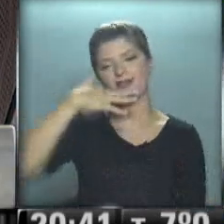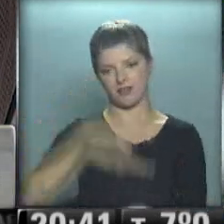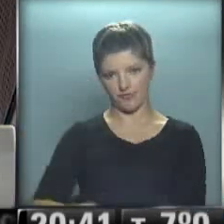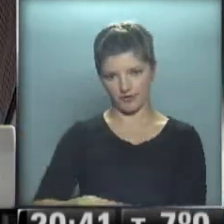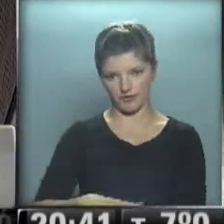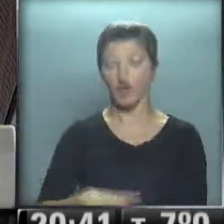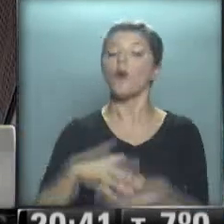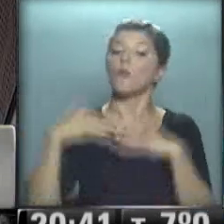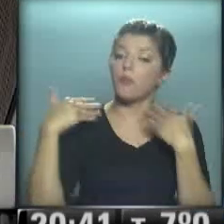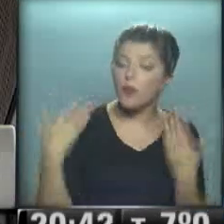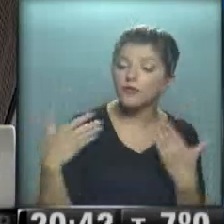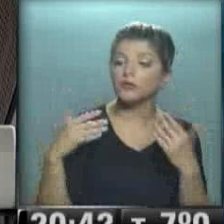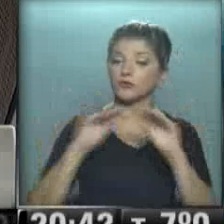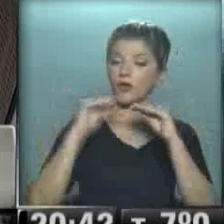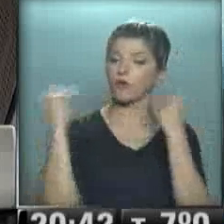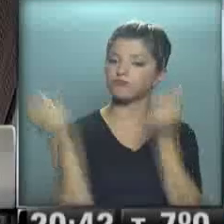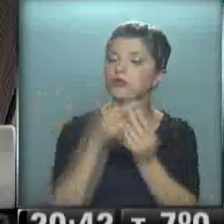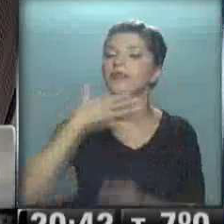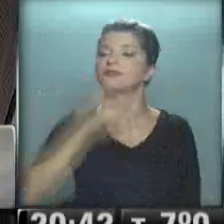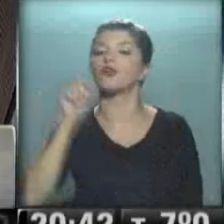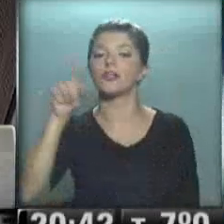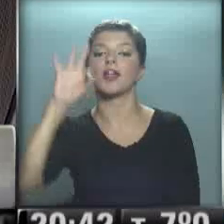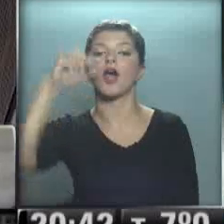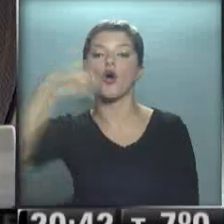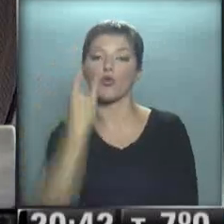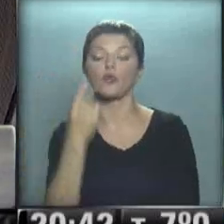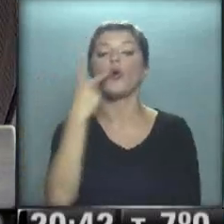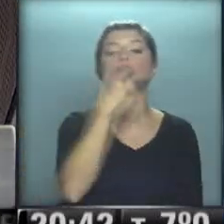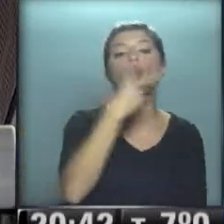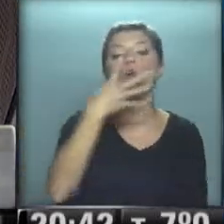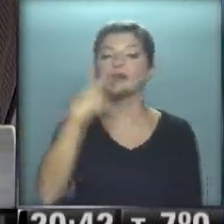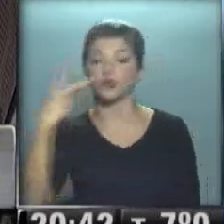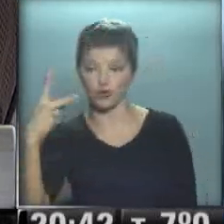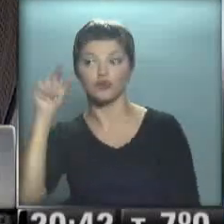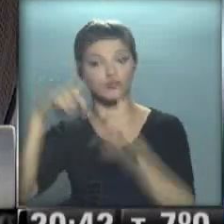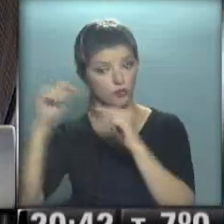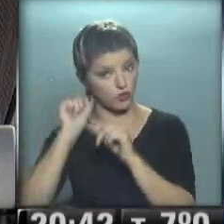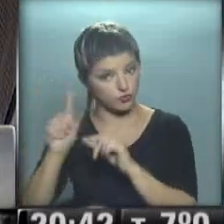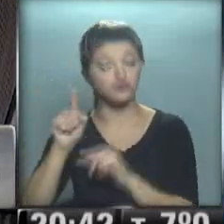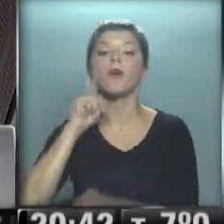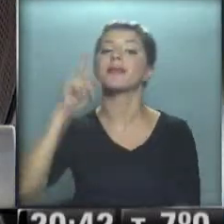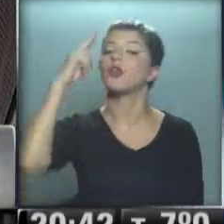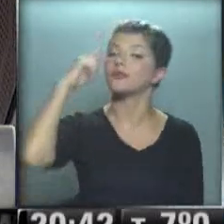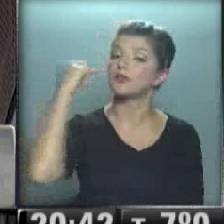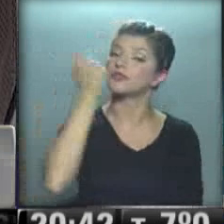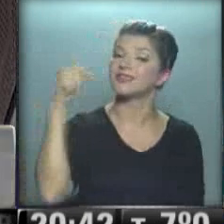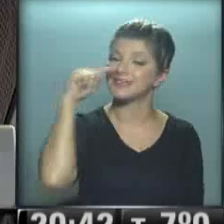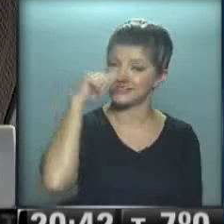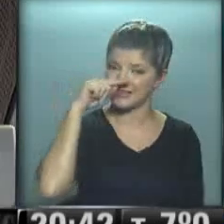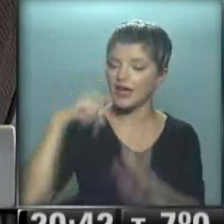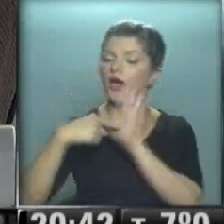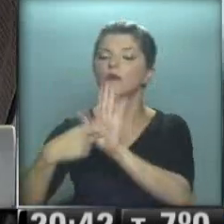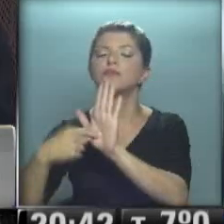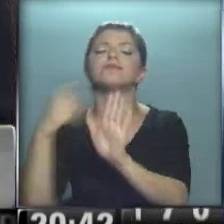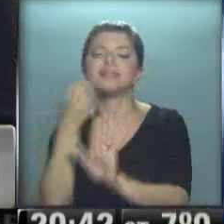hay una resolución de Naciones Unidas, 242 es el número de la resolución de 1967, que insta a